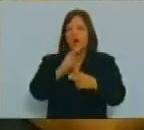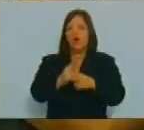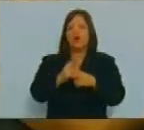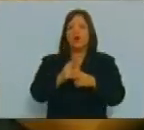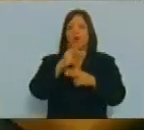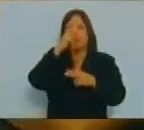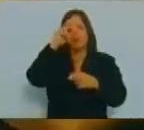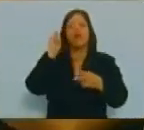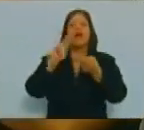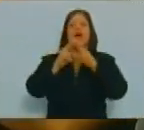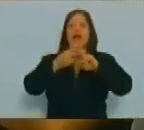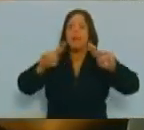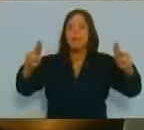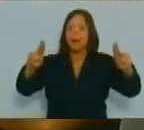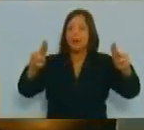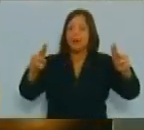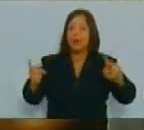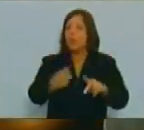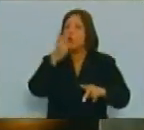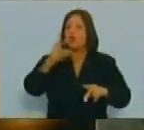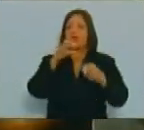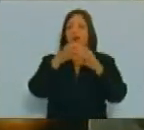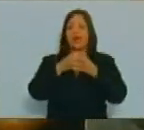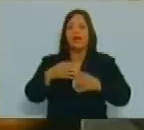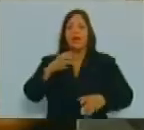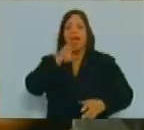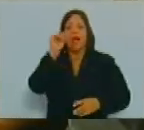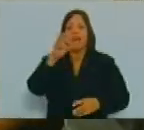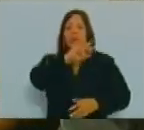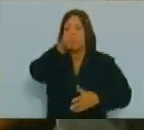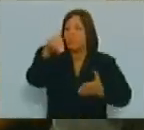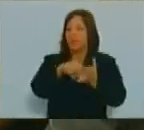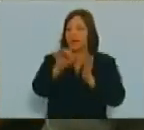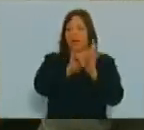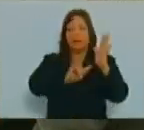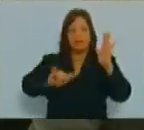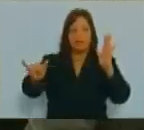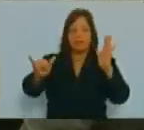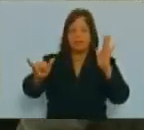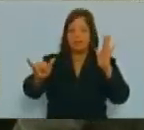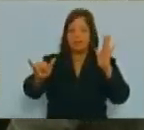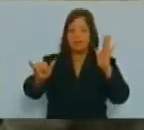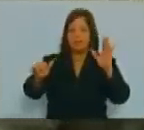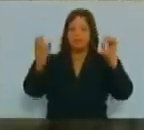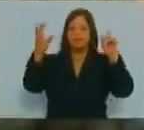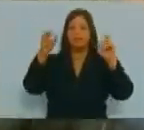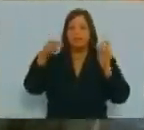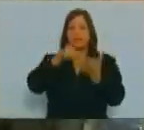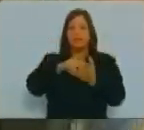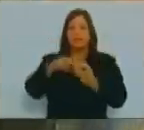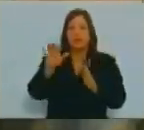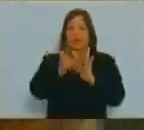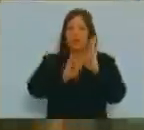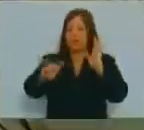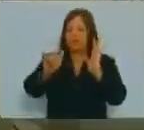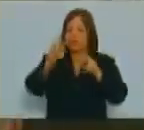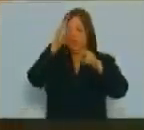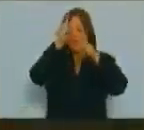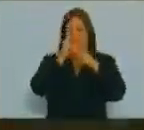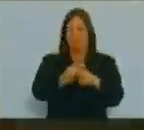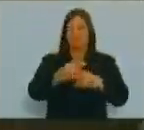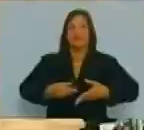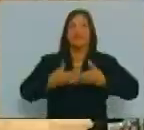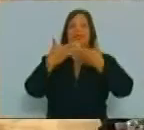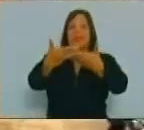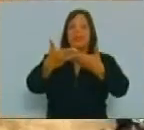a la paz en única clase a la soberana plenipotenciaria asamblea nacional constituyente